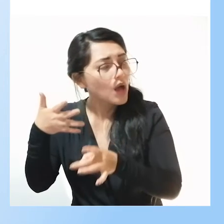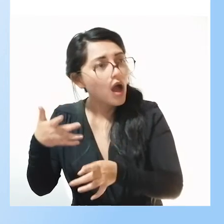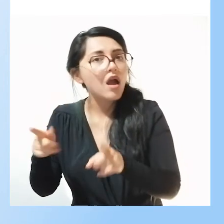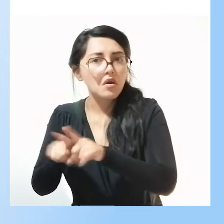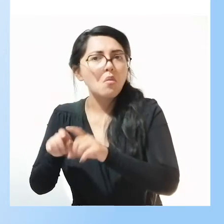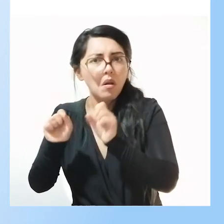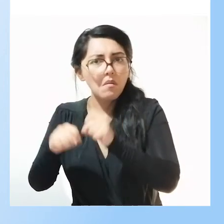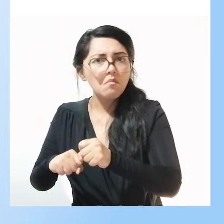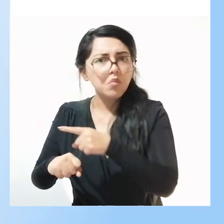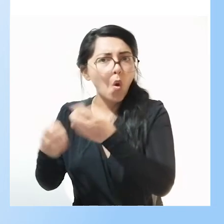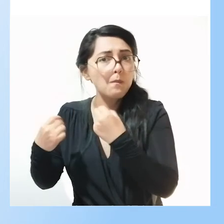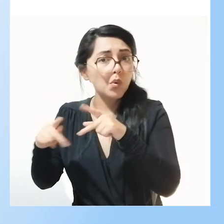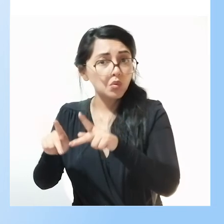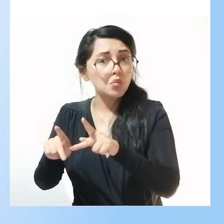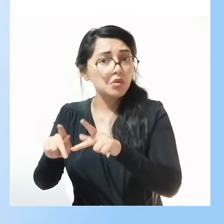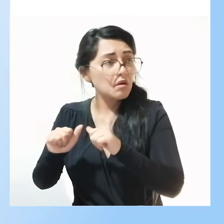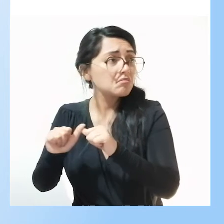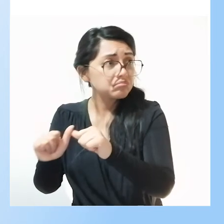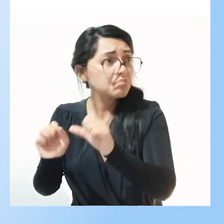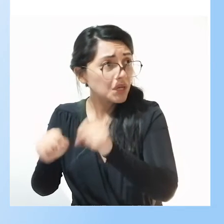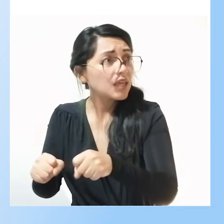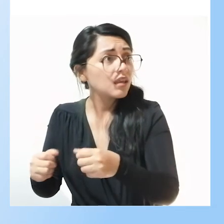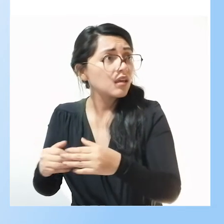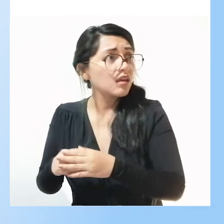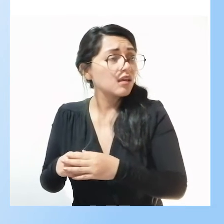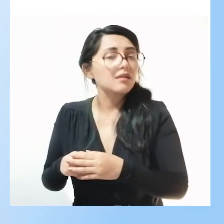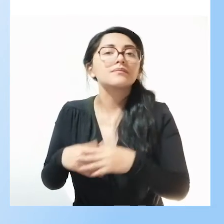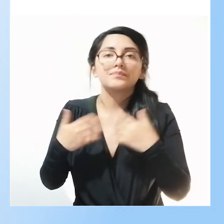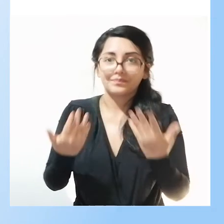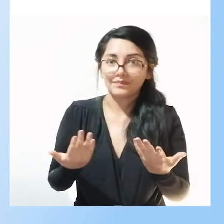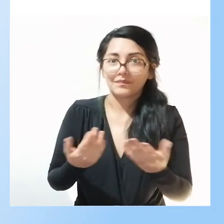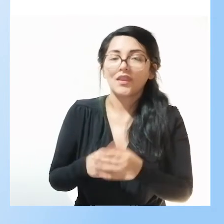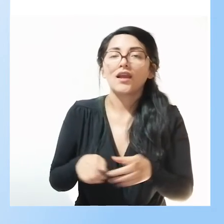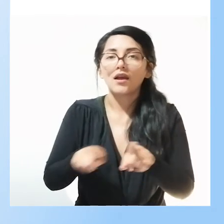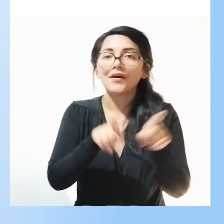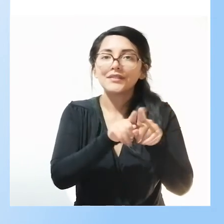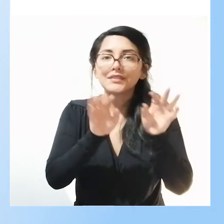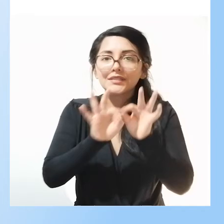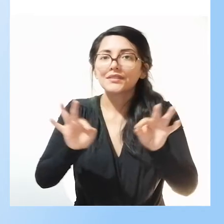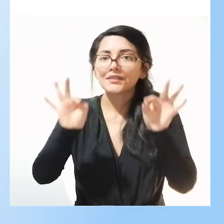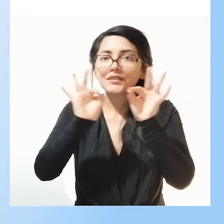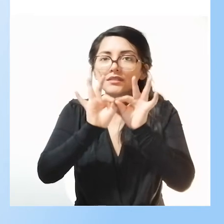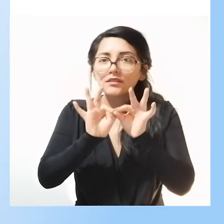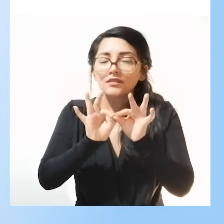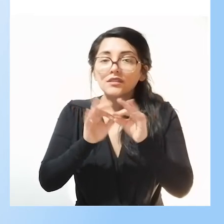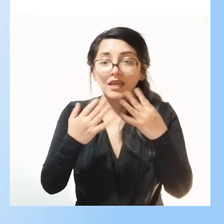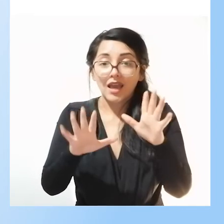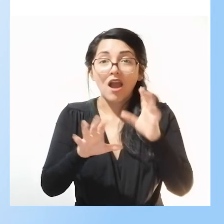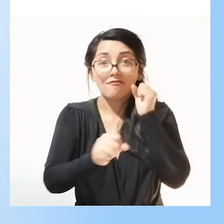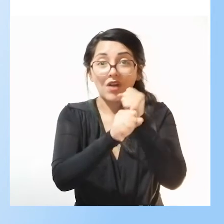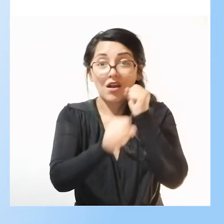tiene posibilidades de hacer cosas. Y después es muy efectivo cuando se trabaja con